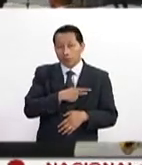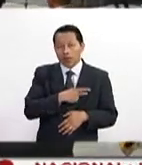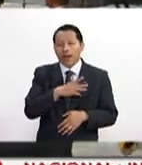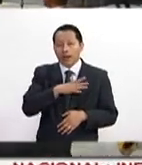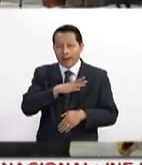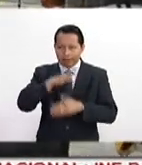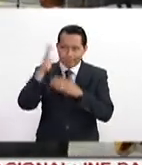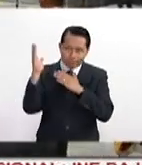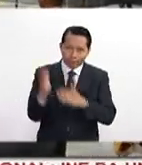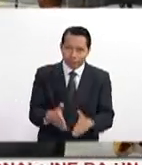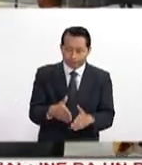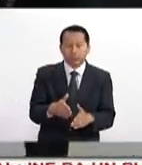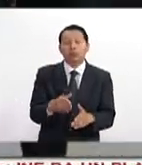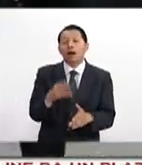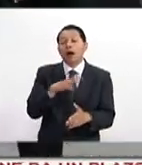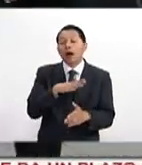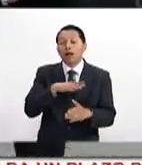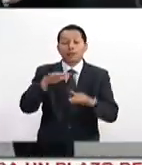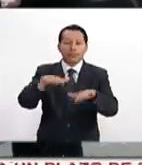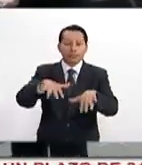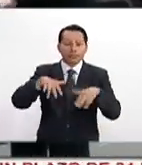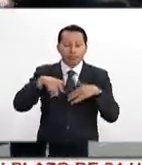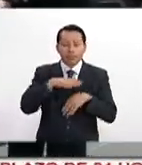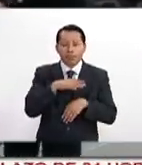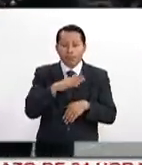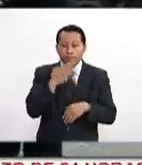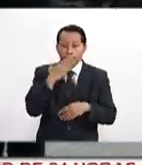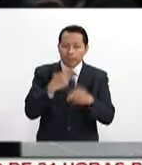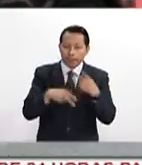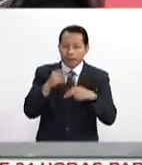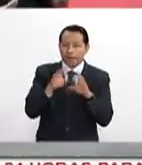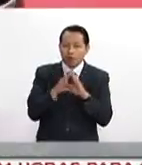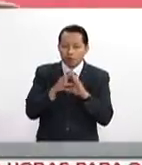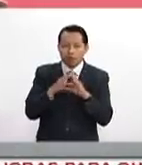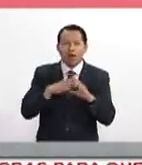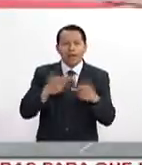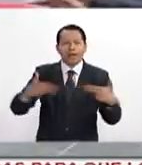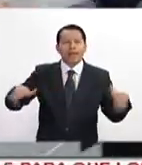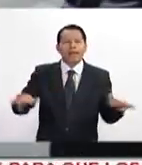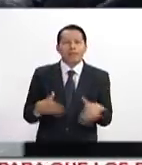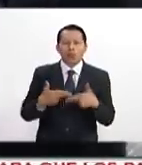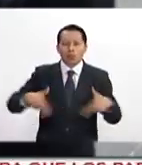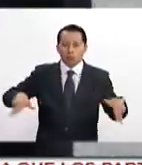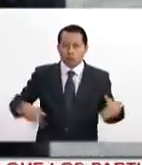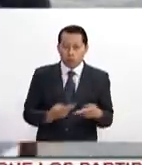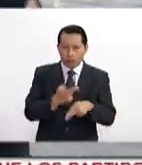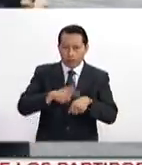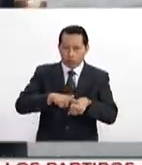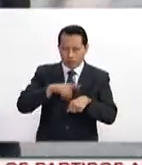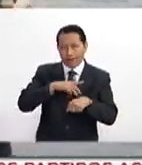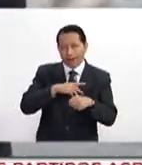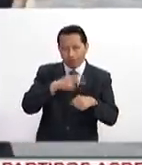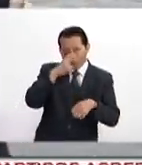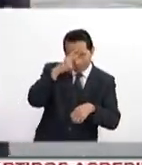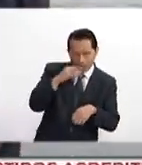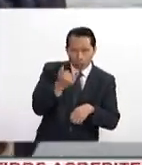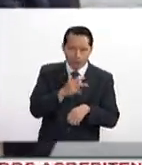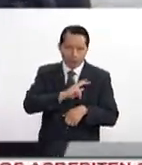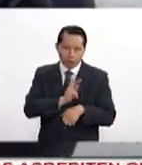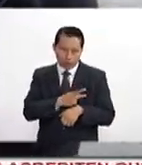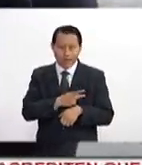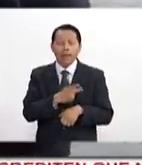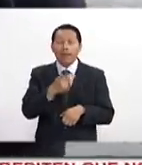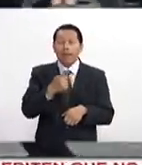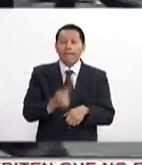estado a nuestro país. En la ceremonia oficial de bienvenida se entonaron los himnos de ambas naciones y cabe mencionar que esta es